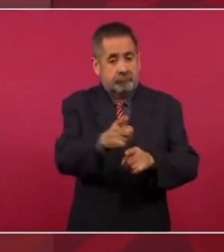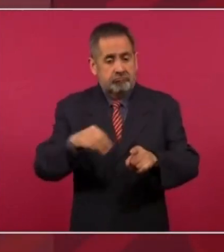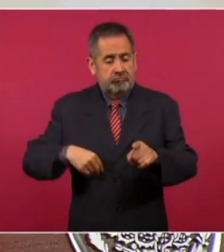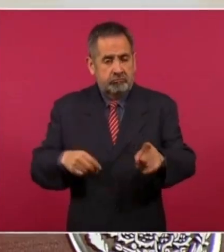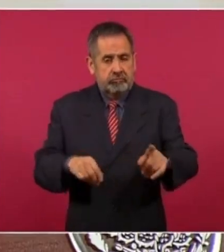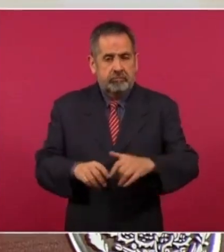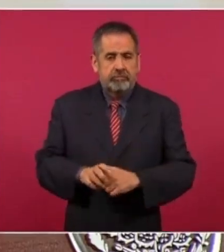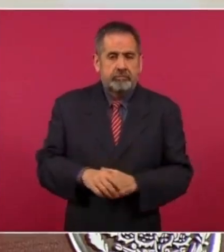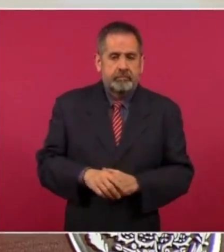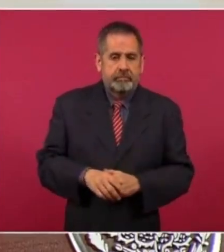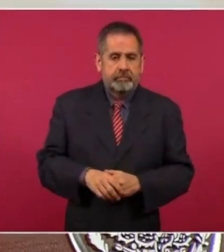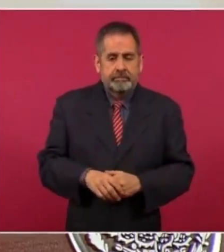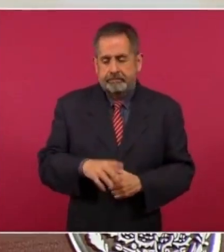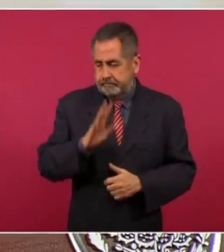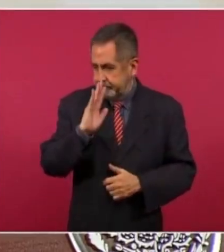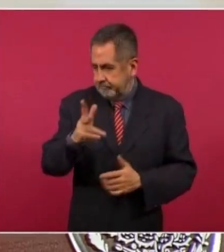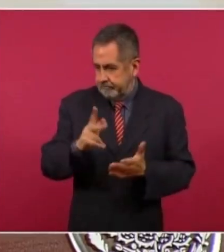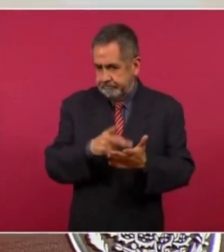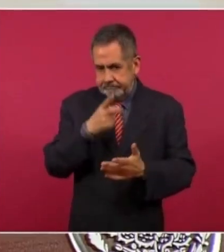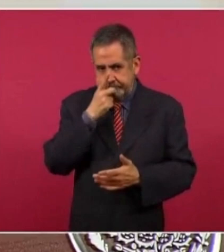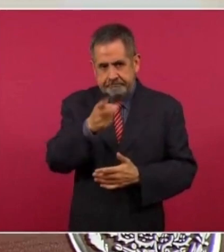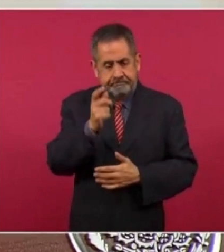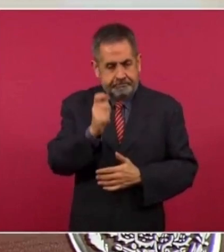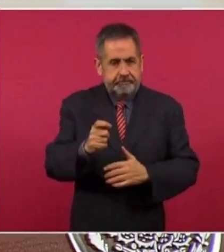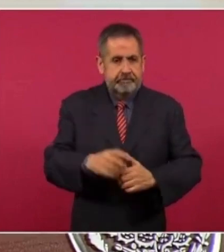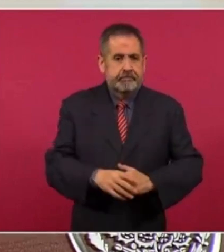ya les tengo dicho